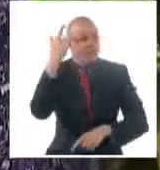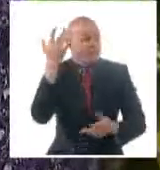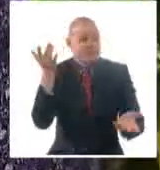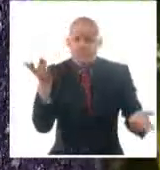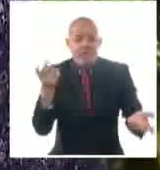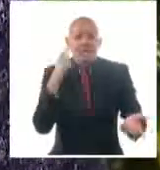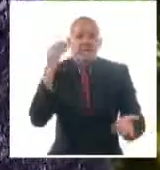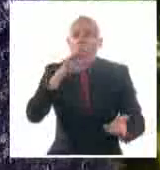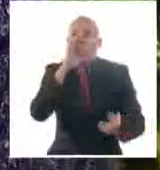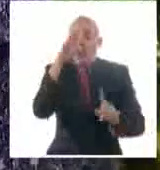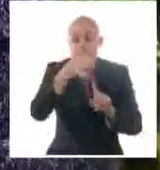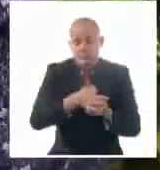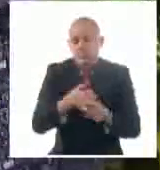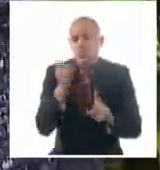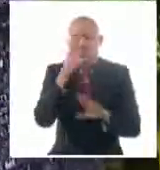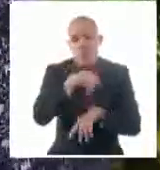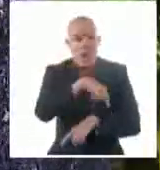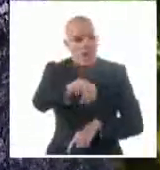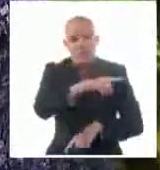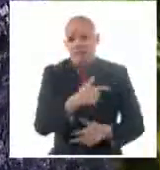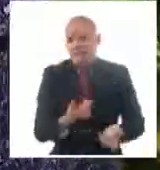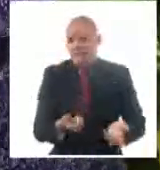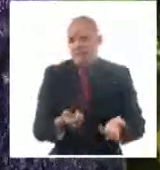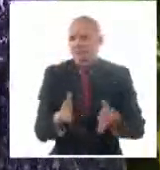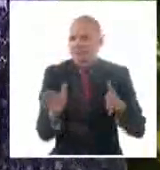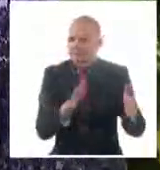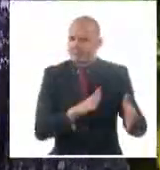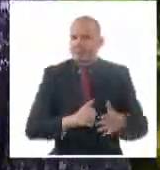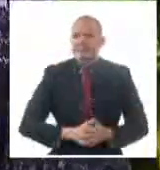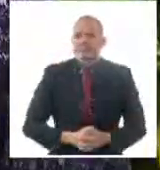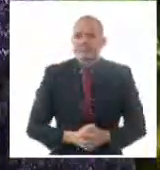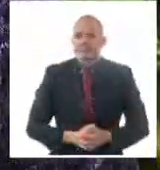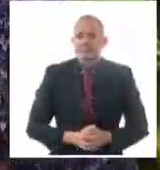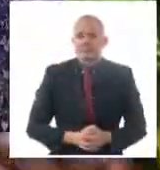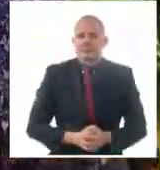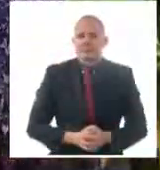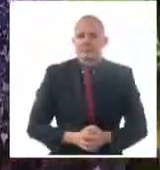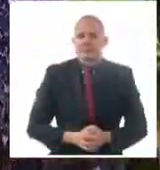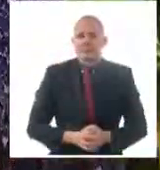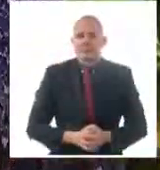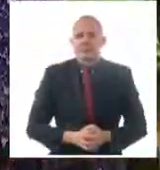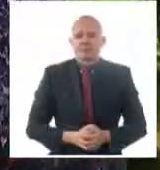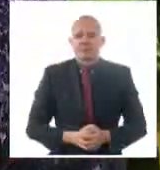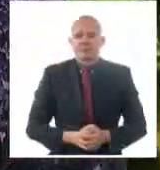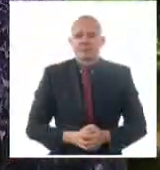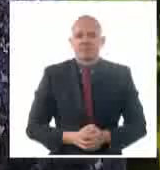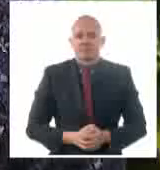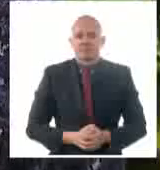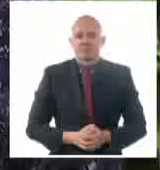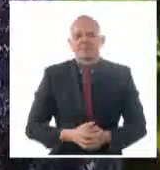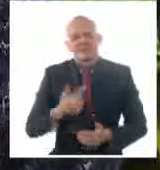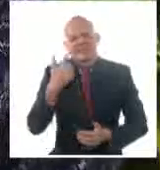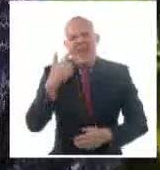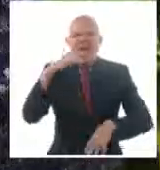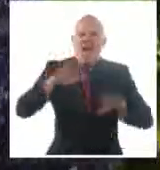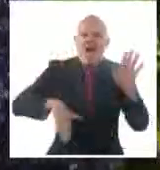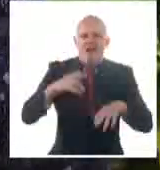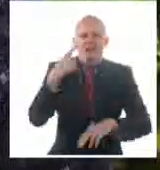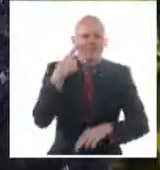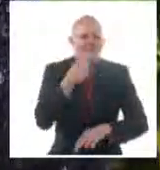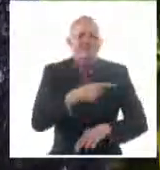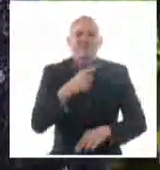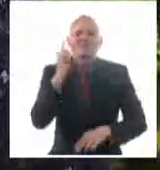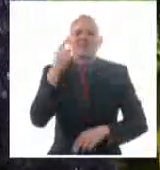Las investigaciones dicen que hay un promedio entre 7 y 10 años de diferencia entre la muchacha y la pareja. Y esto siempre es